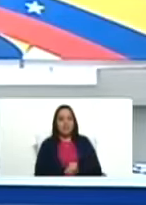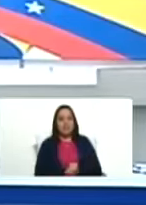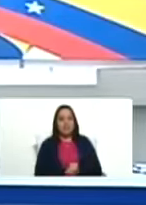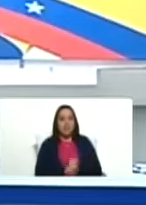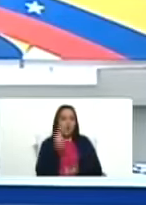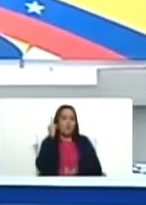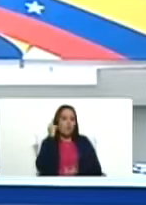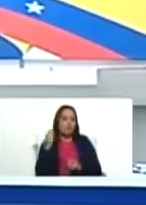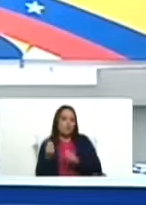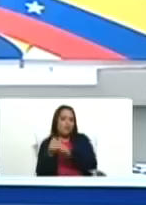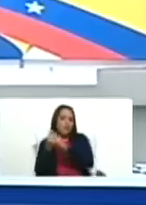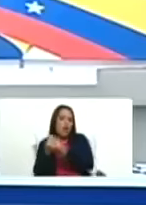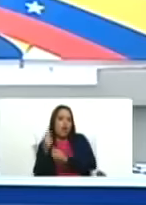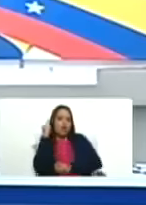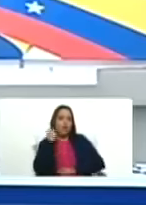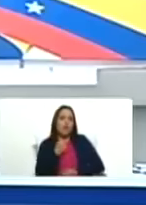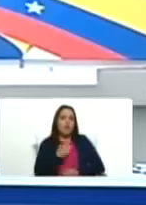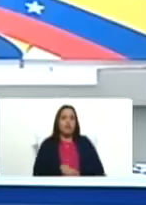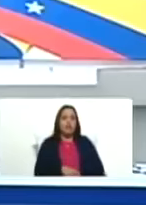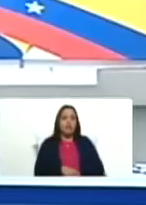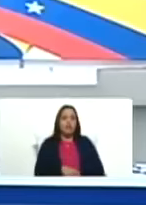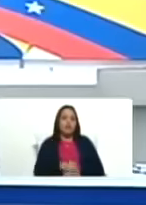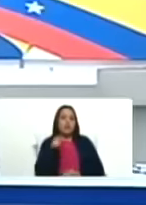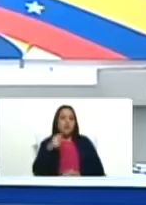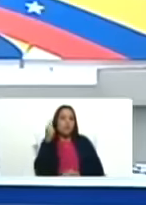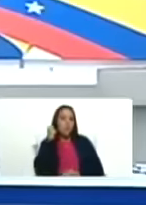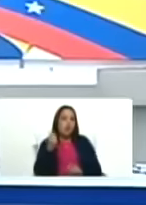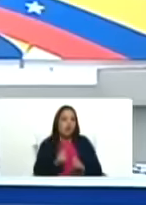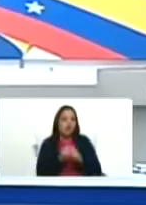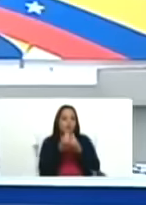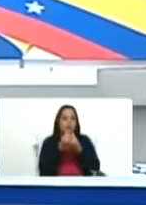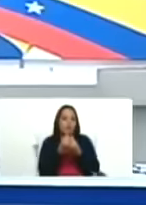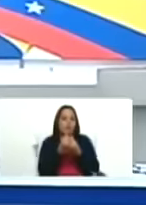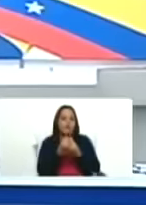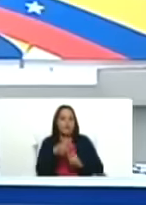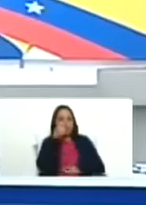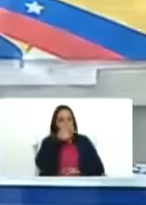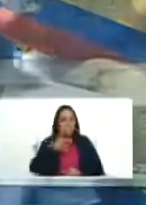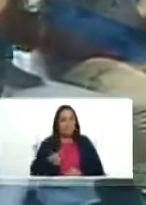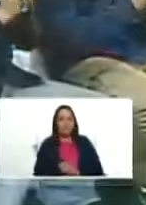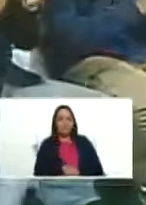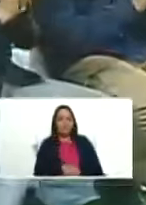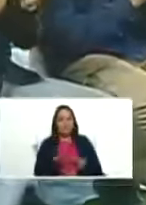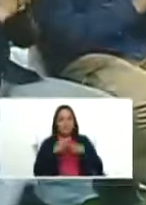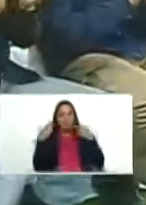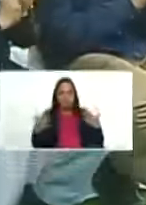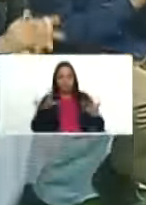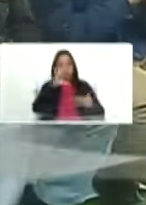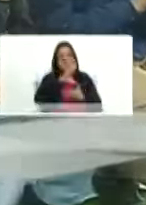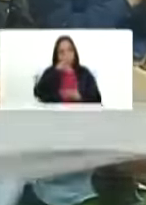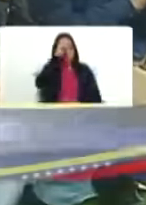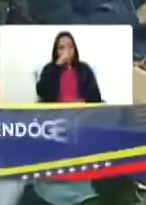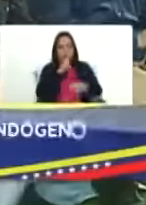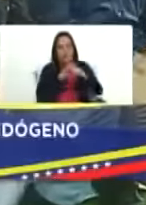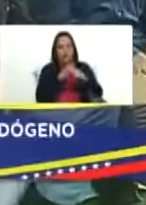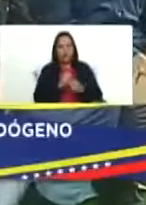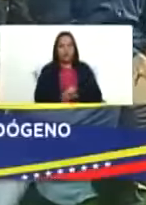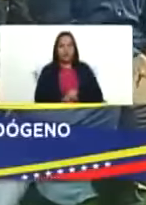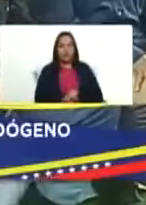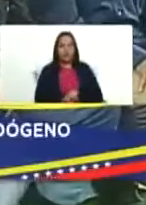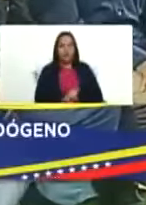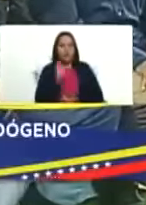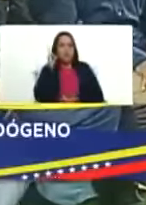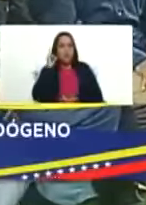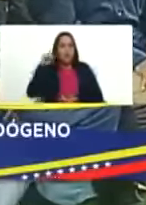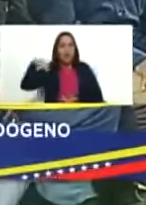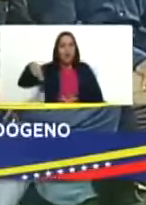de Bolívar, la Manuela de los pueblos, la giganta de América. Honor y gloria, Manuela Sáenz.